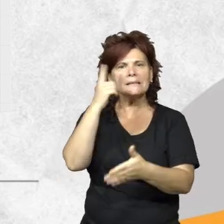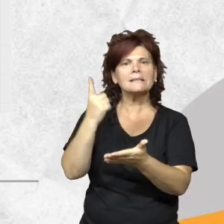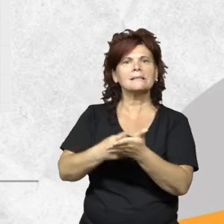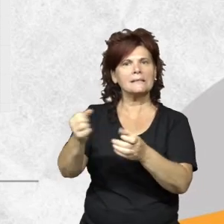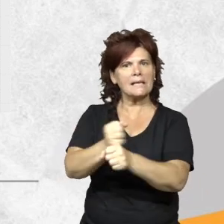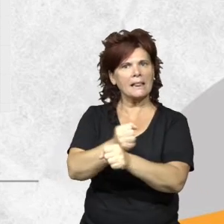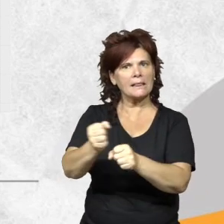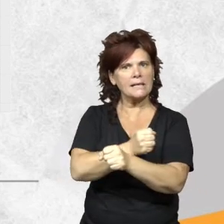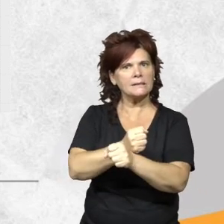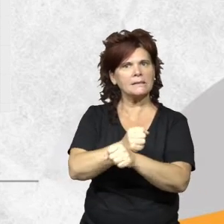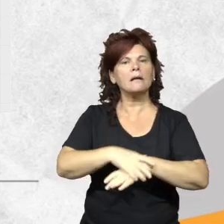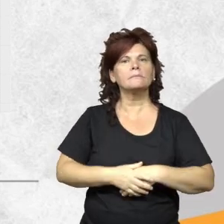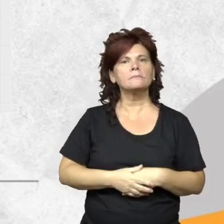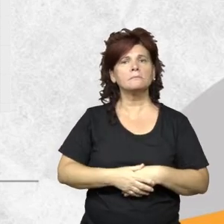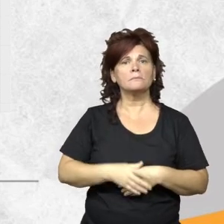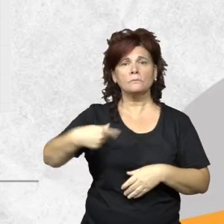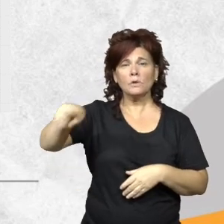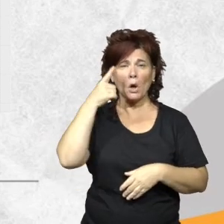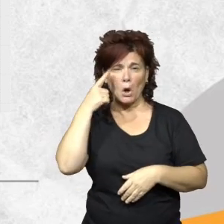la conocen, es una sentencia de